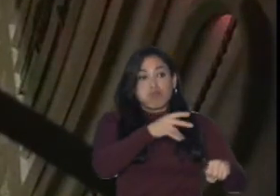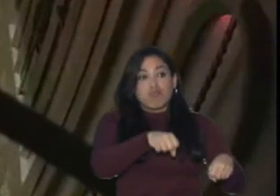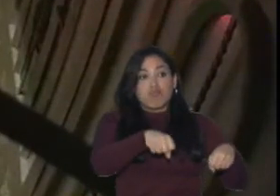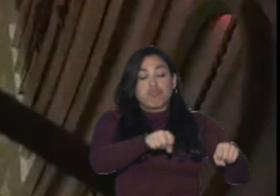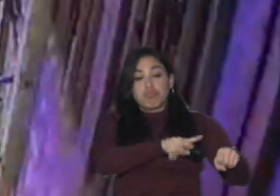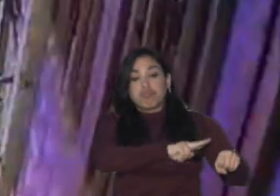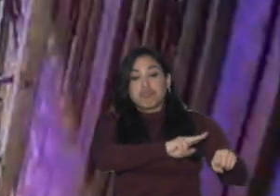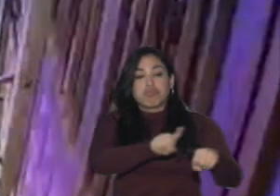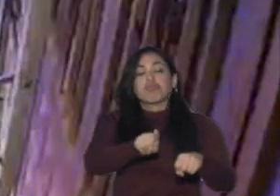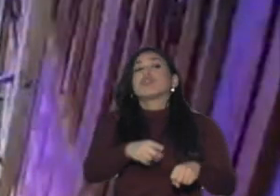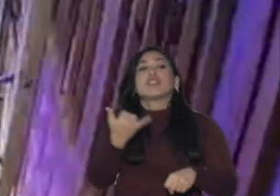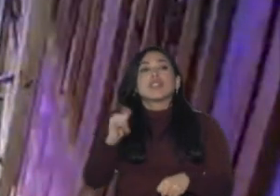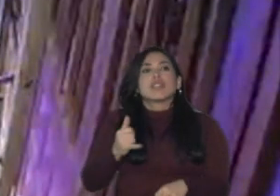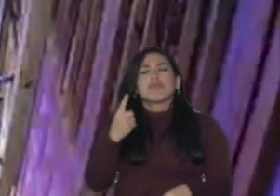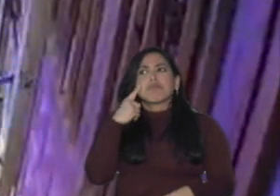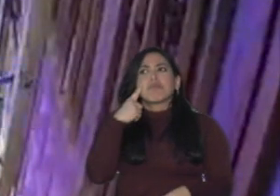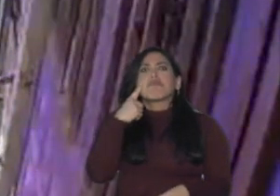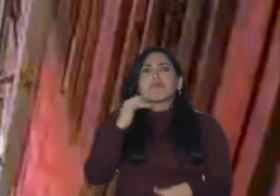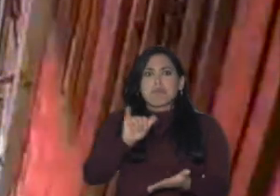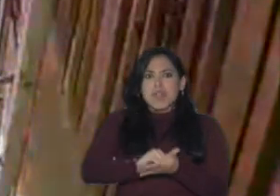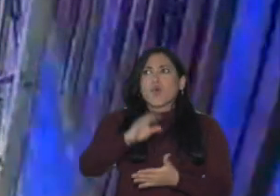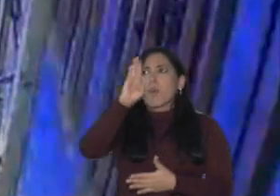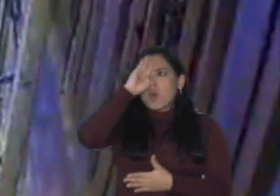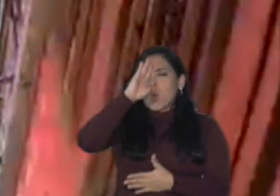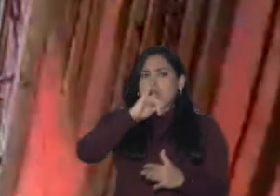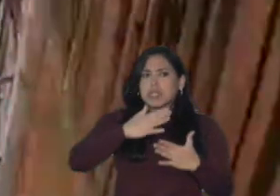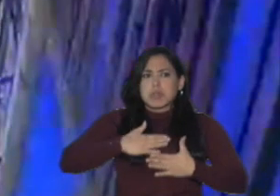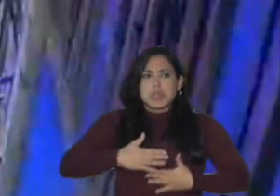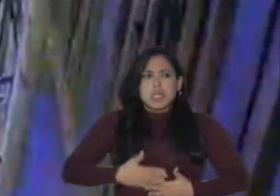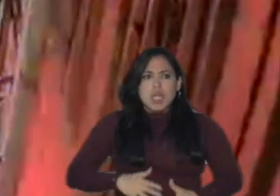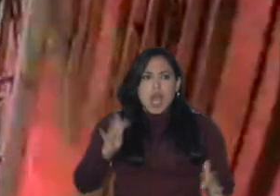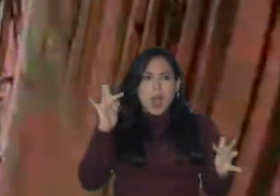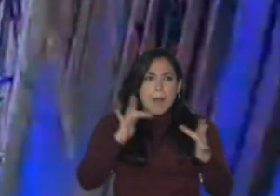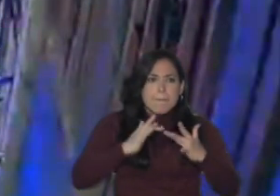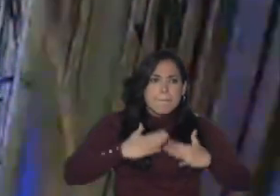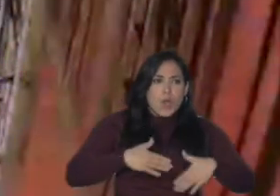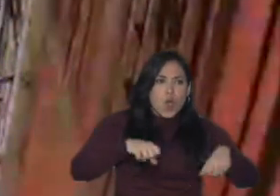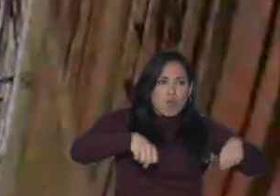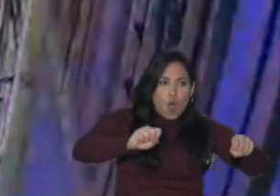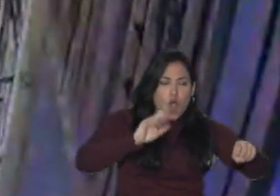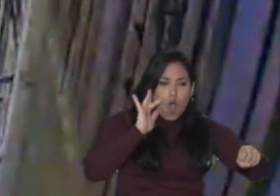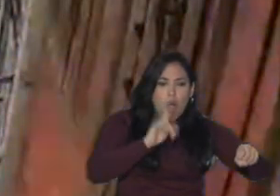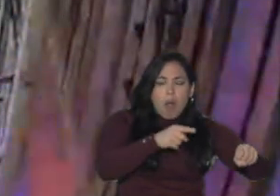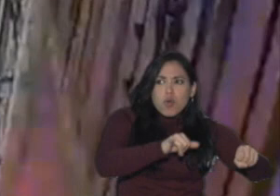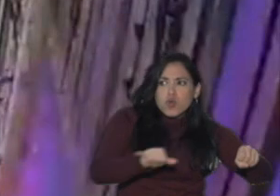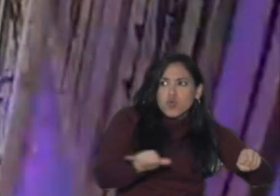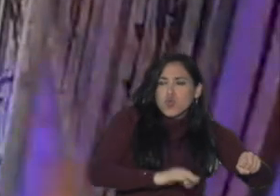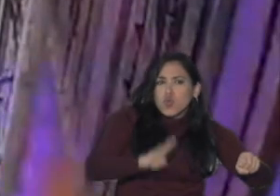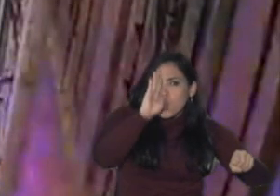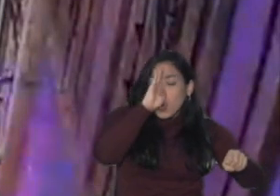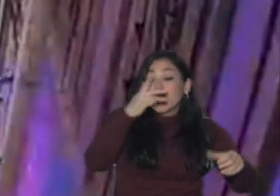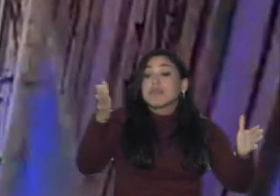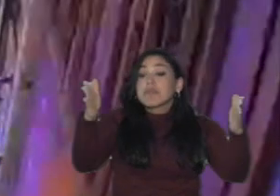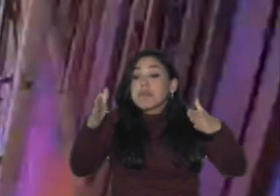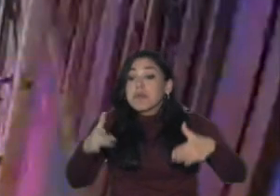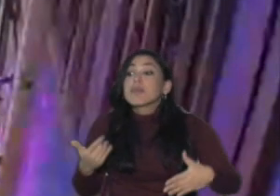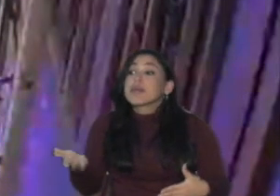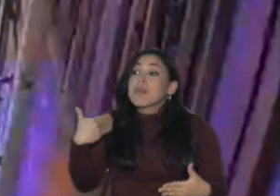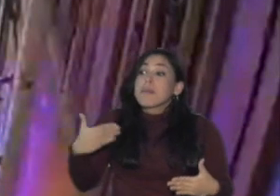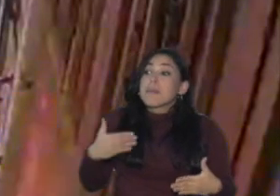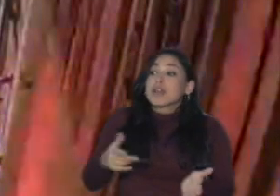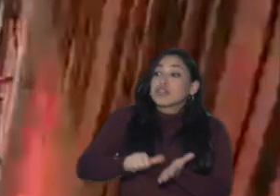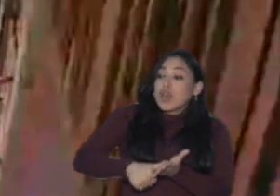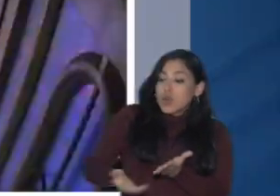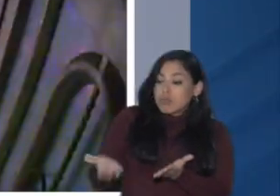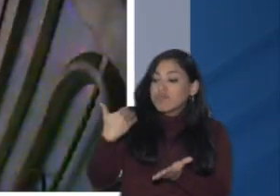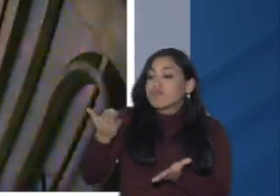hombres a bordo, quienes se supone también serían policías por sus uniformes y su vehículo. En medio de una requisa y de una solicitud